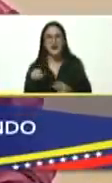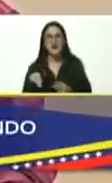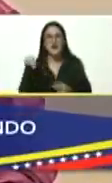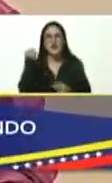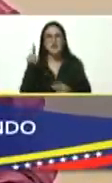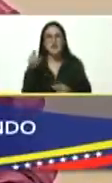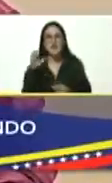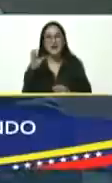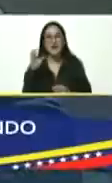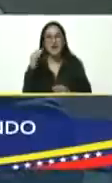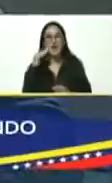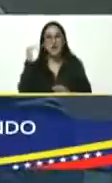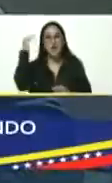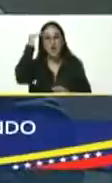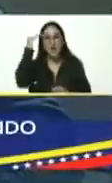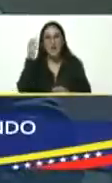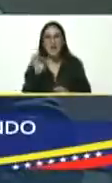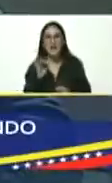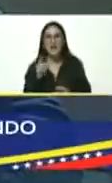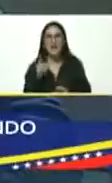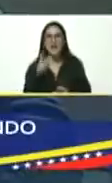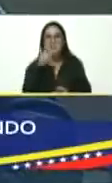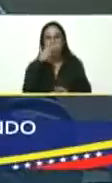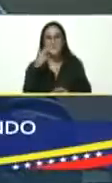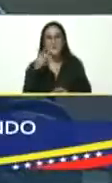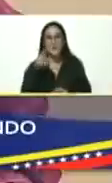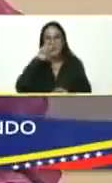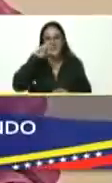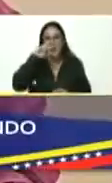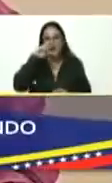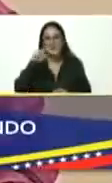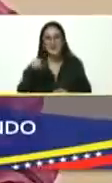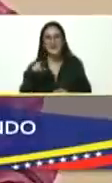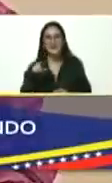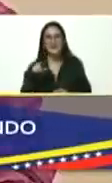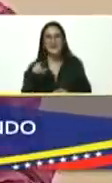lukachenko putting los no invitados